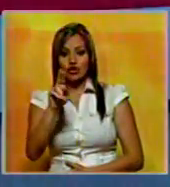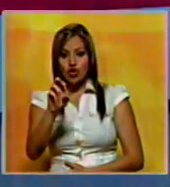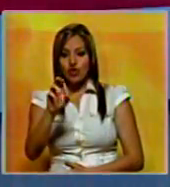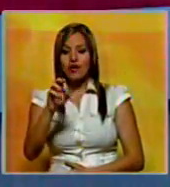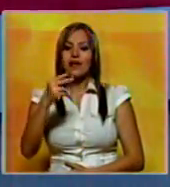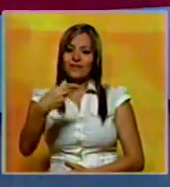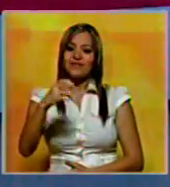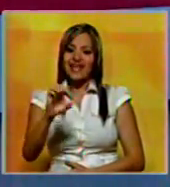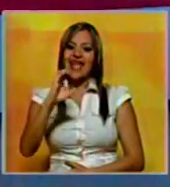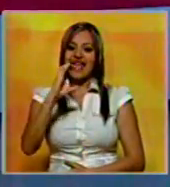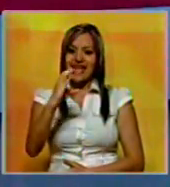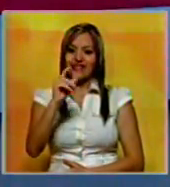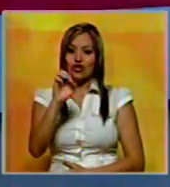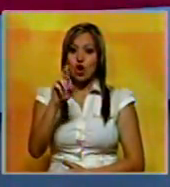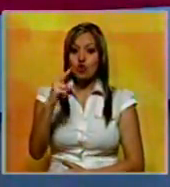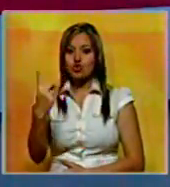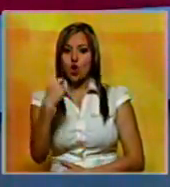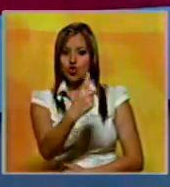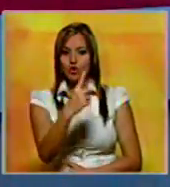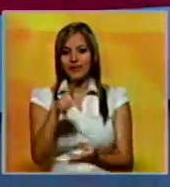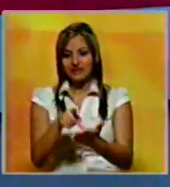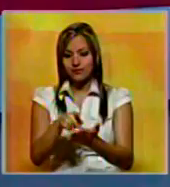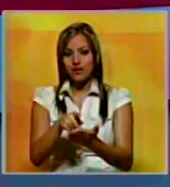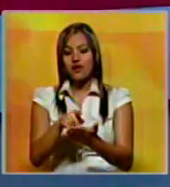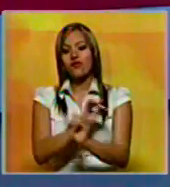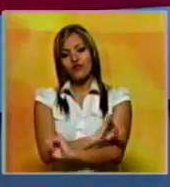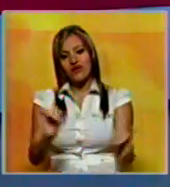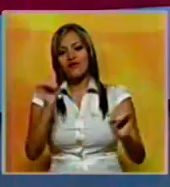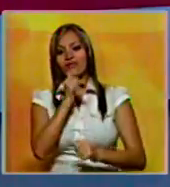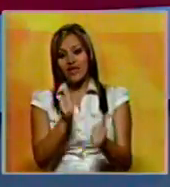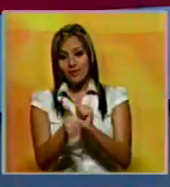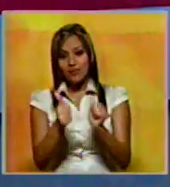bien y con el béisbol ponemos Punto Final la información Deportiva en noticiero venevisión